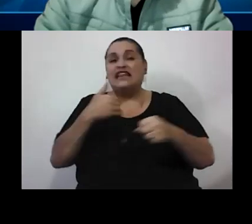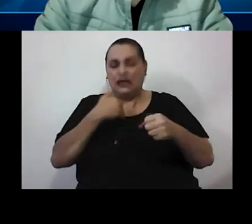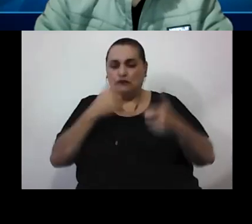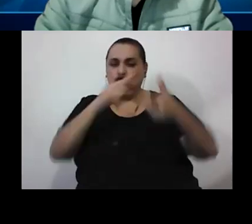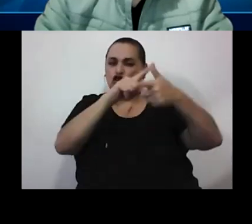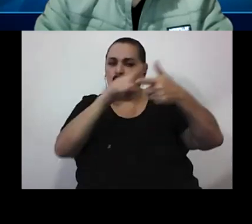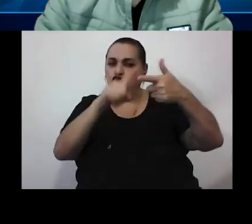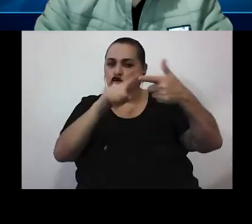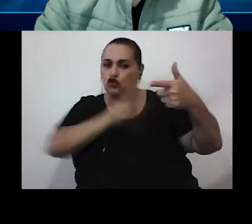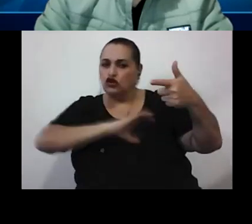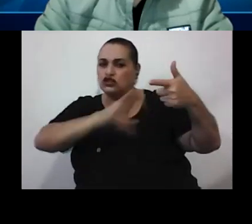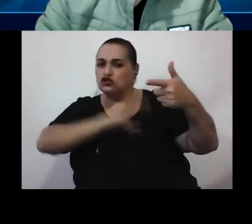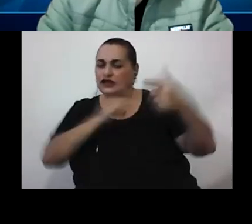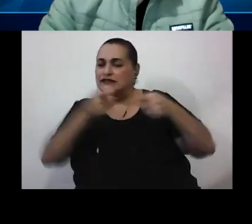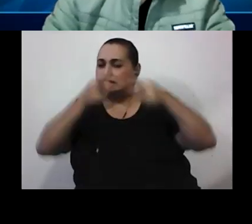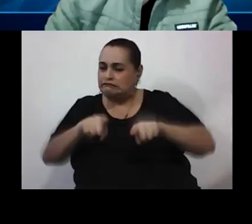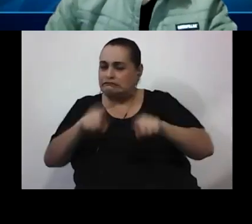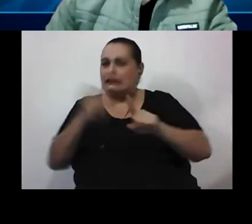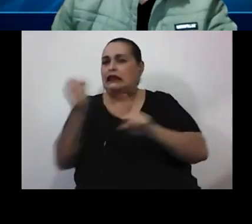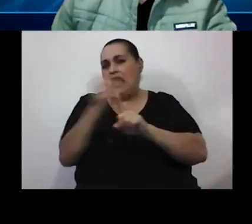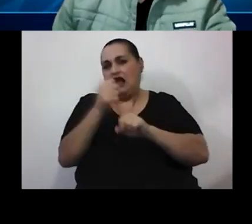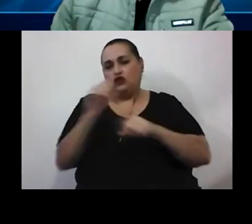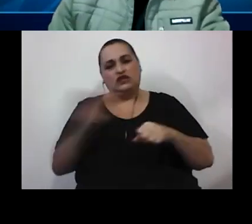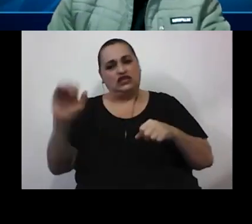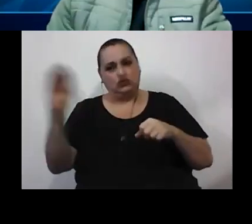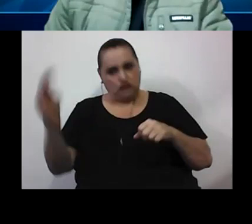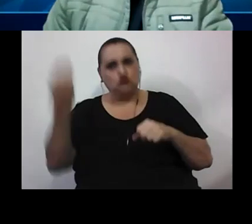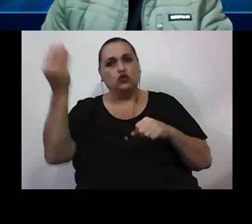causar daño en la niñez y en la adolescencia.